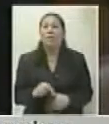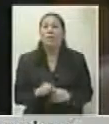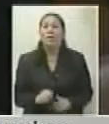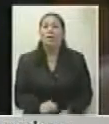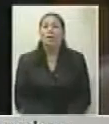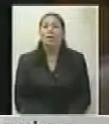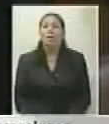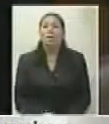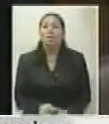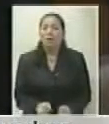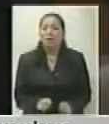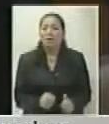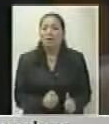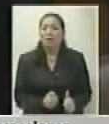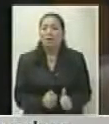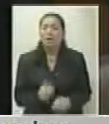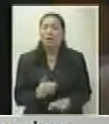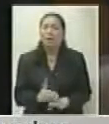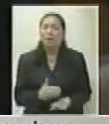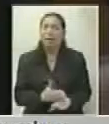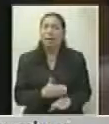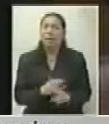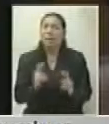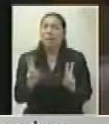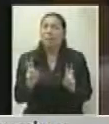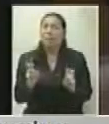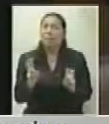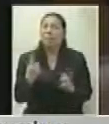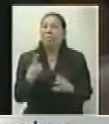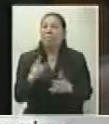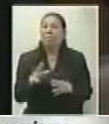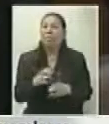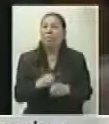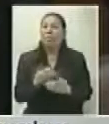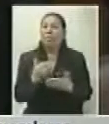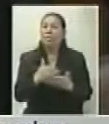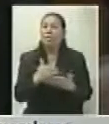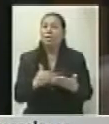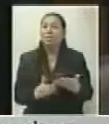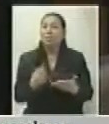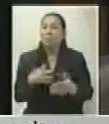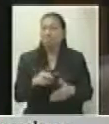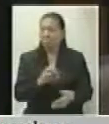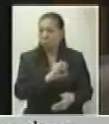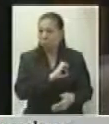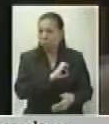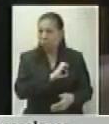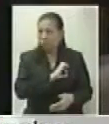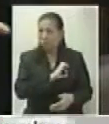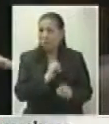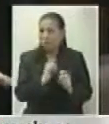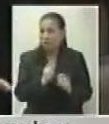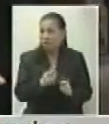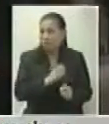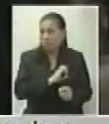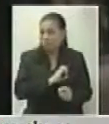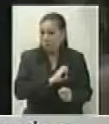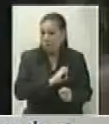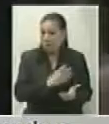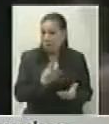Rectores, pero hay que seguir desarrollando el tema. ¿Y para qué los van a anotar en esa lista? ¿Para premiarlos? ¿Para darles un